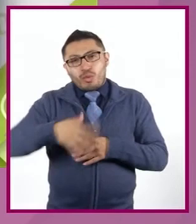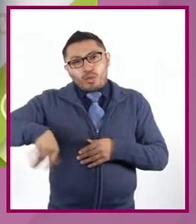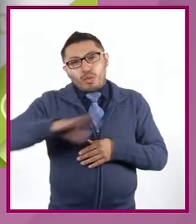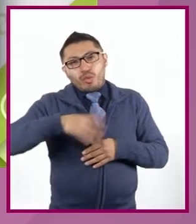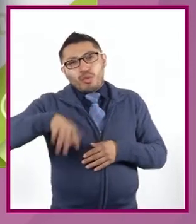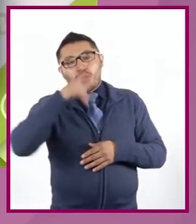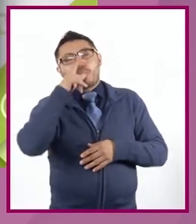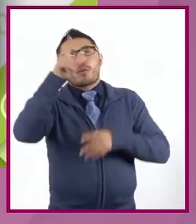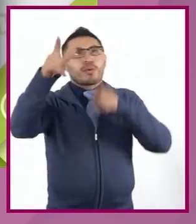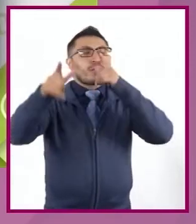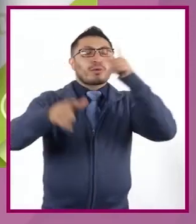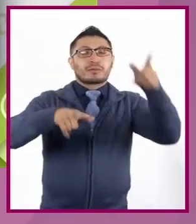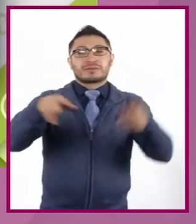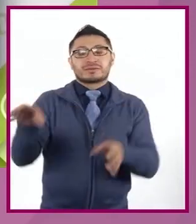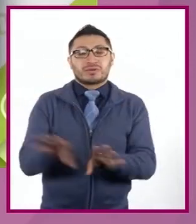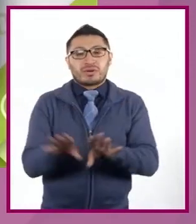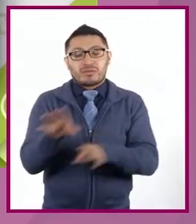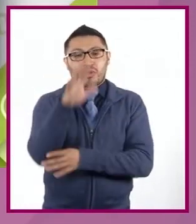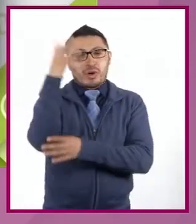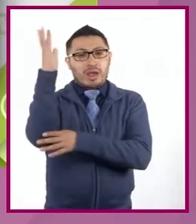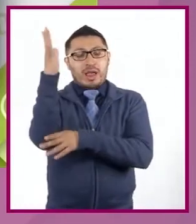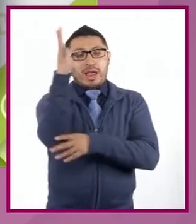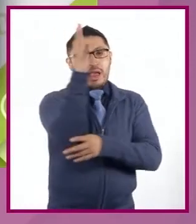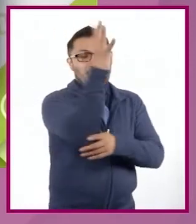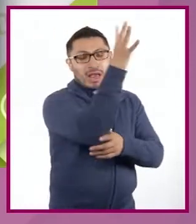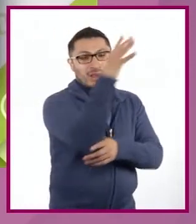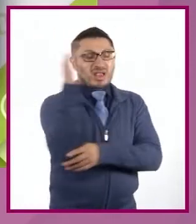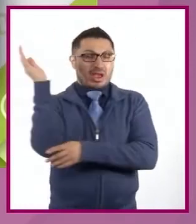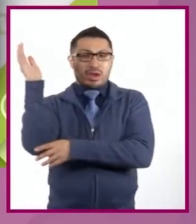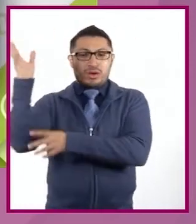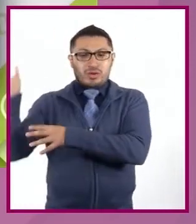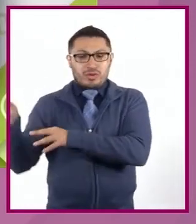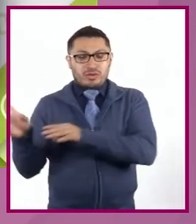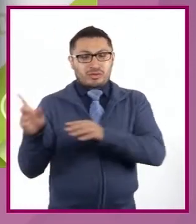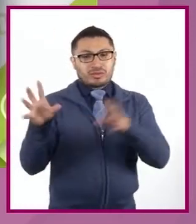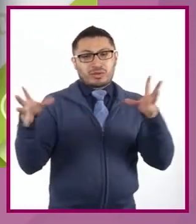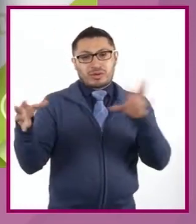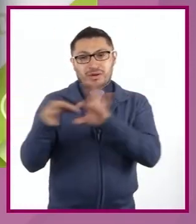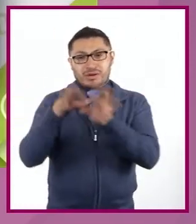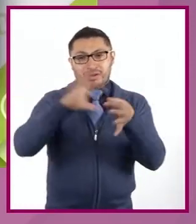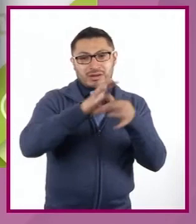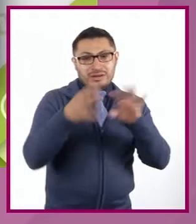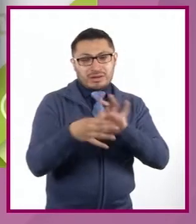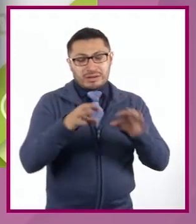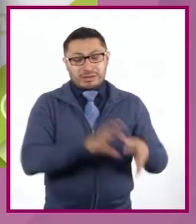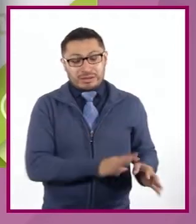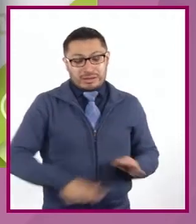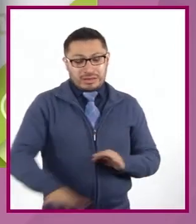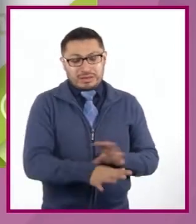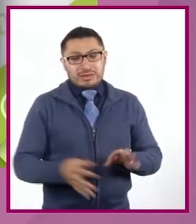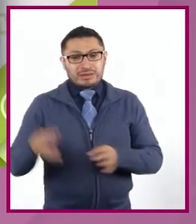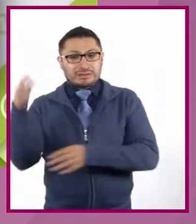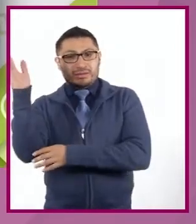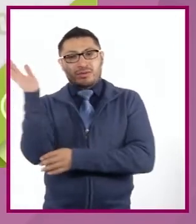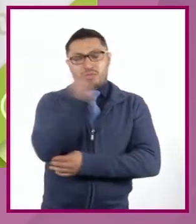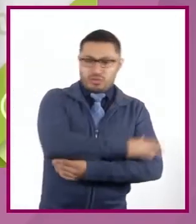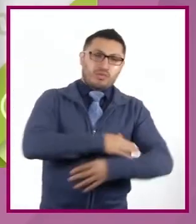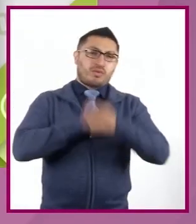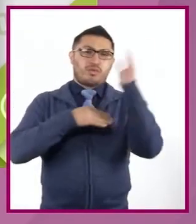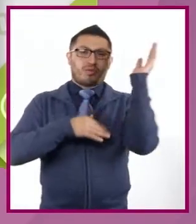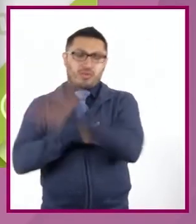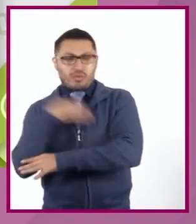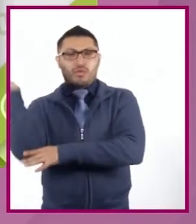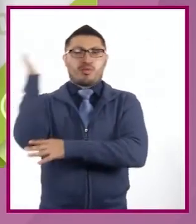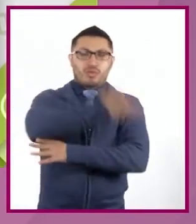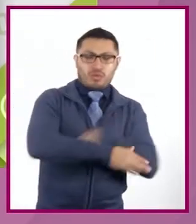a sus vecinos árboles como si fueran cuerdas, derribándolos, pues están conectados entre sí con lianas. Cuando